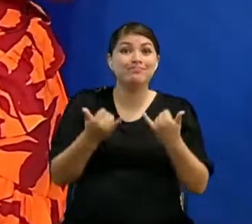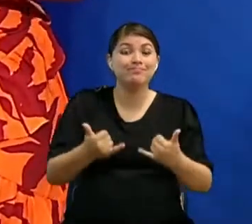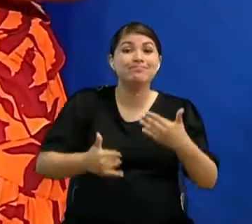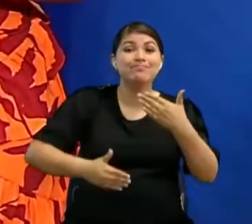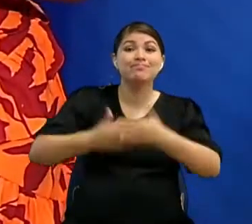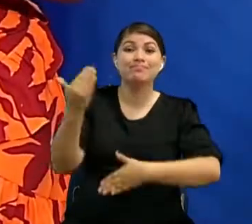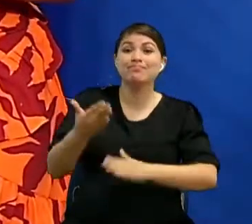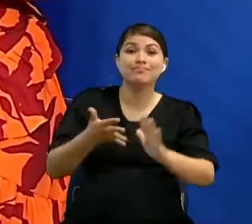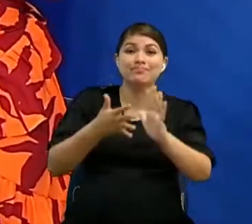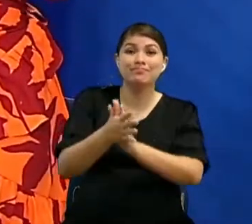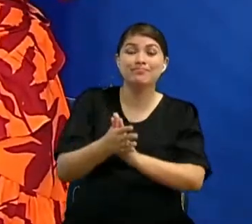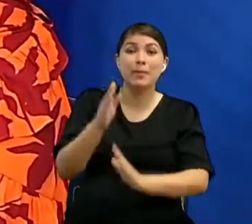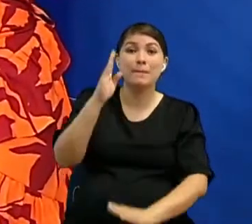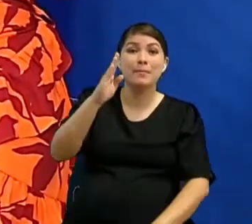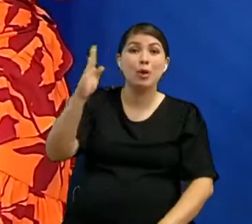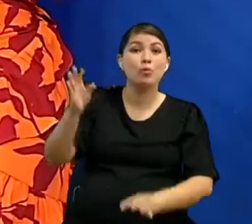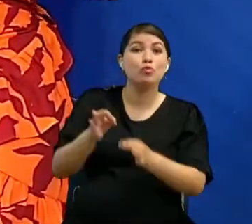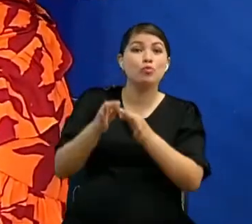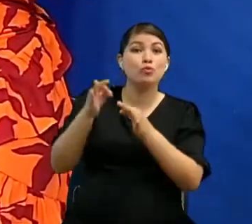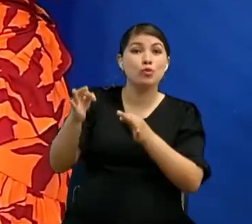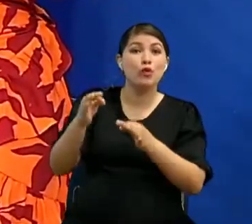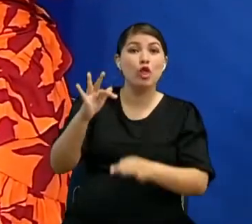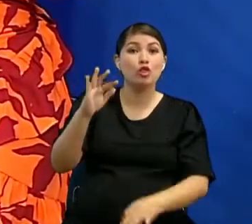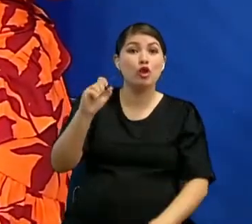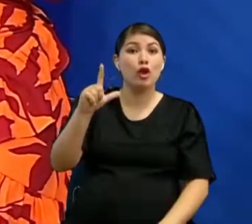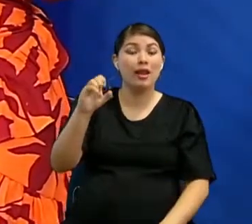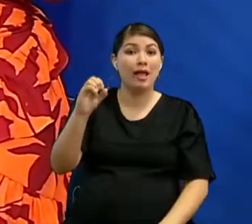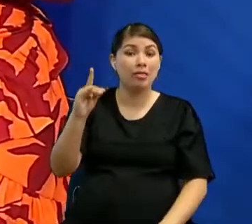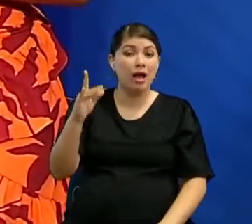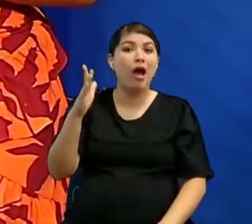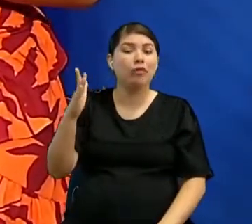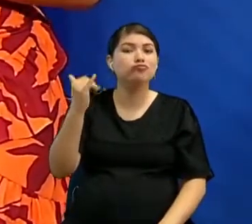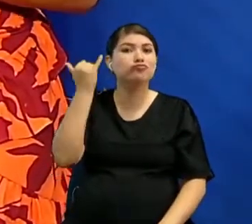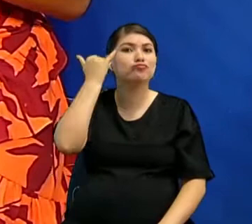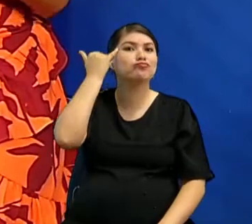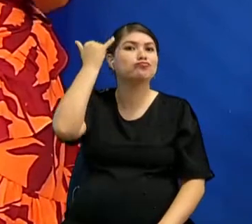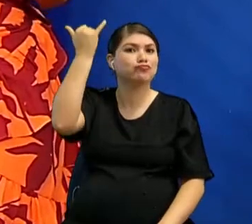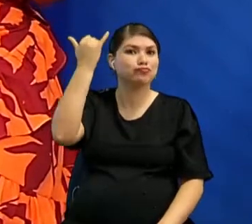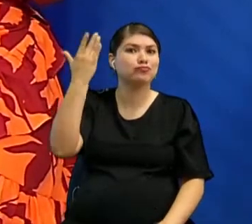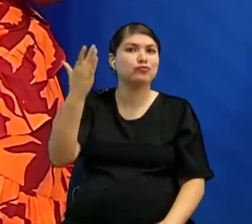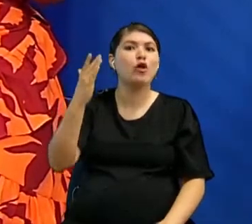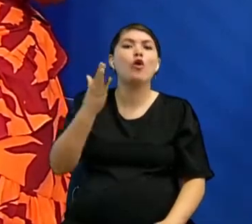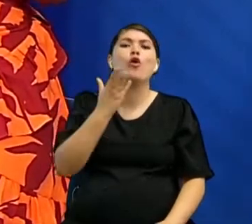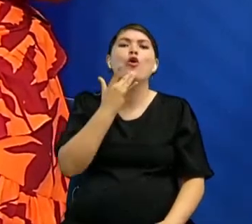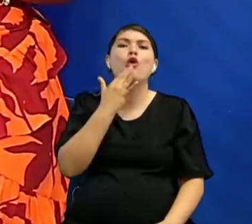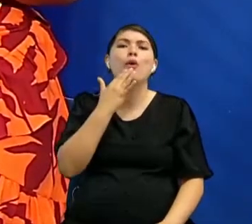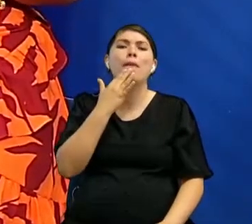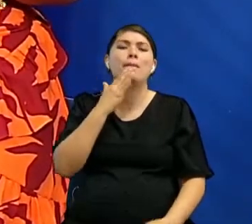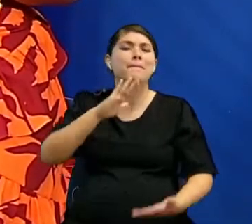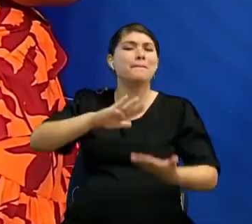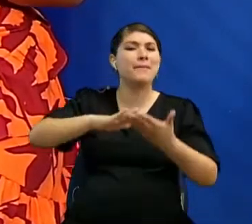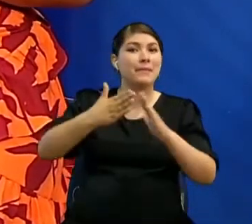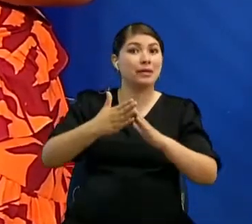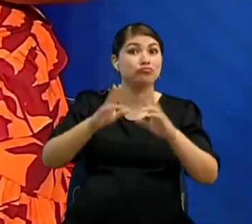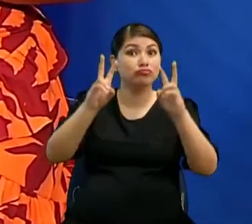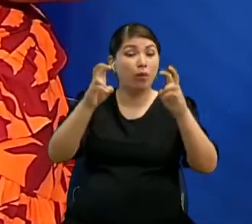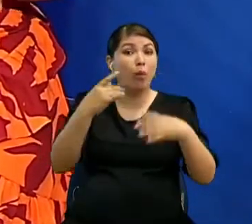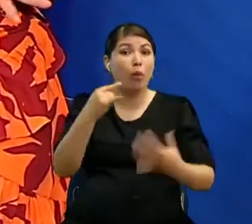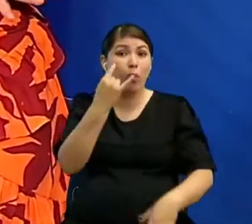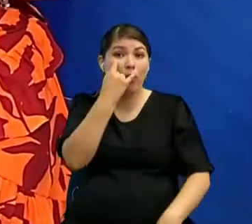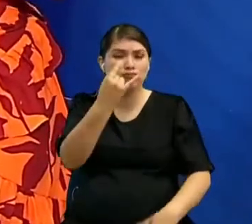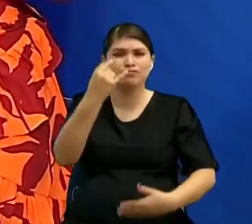Hoy comenzamos hablando de la Biblioteca Municipal de Toledo, quien hace parte de una iniciativa llamada Colores para la Paz, con un tema muy